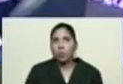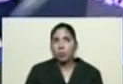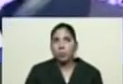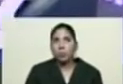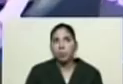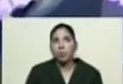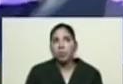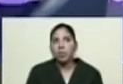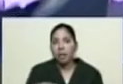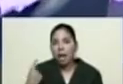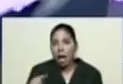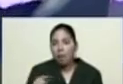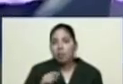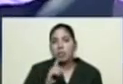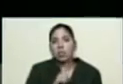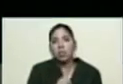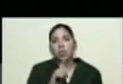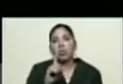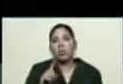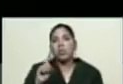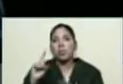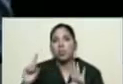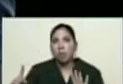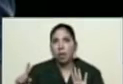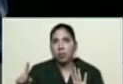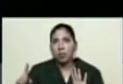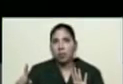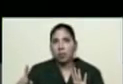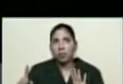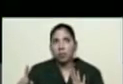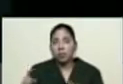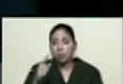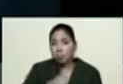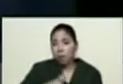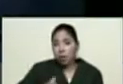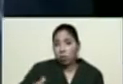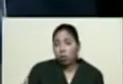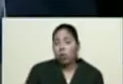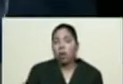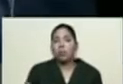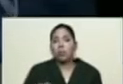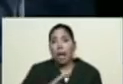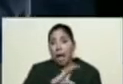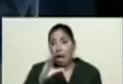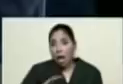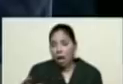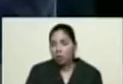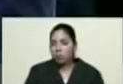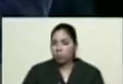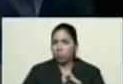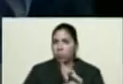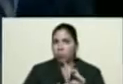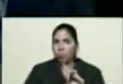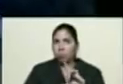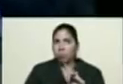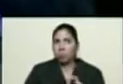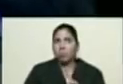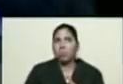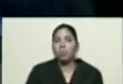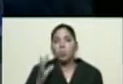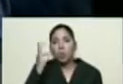tenemos 116 delegados de América Latina y el Caribe, delegadas y delegados, las mujeres primero, ¿no?